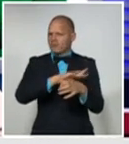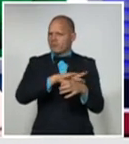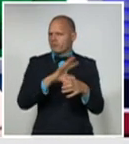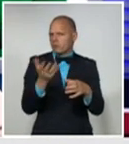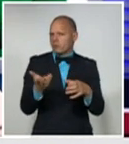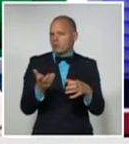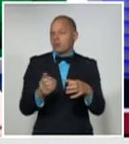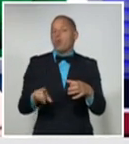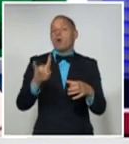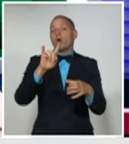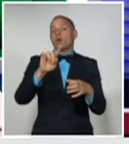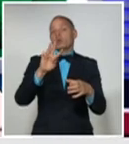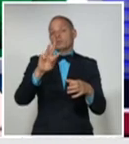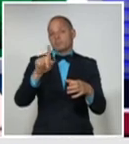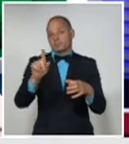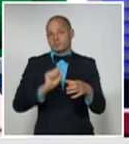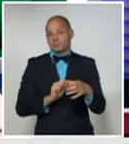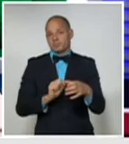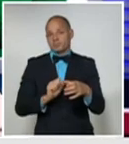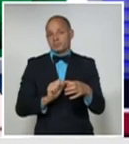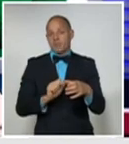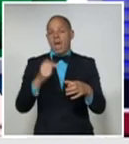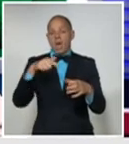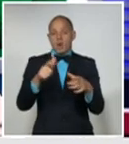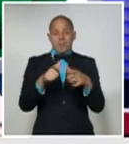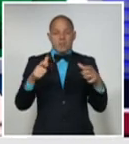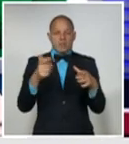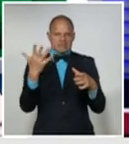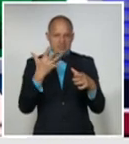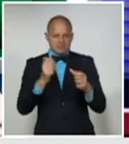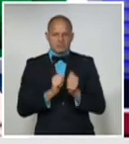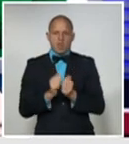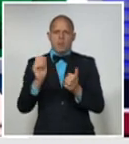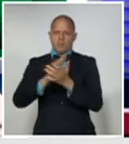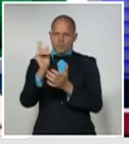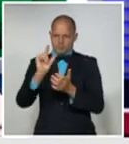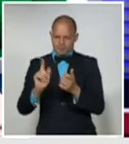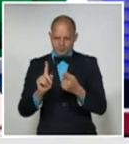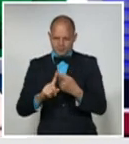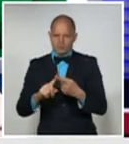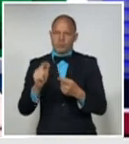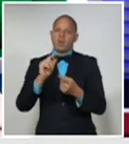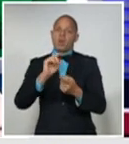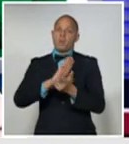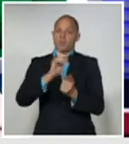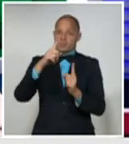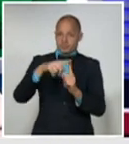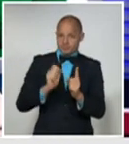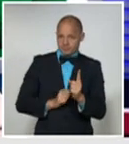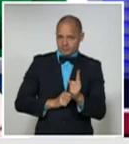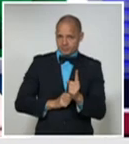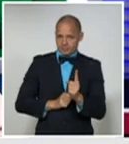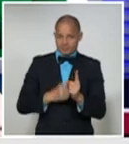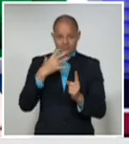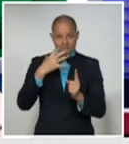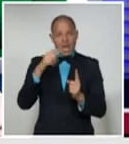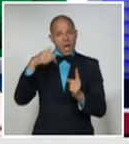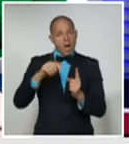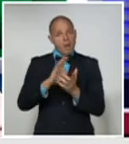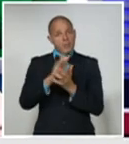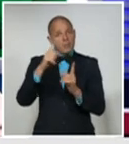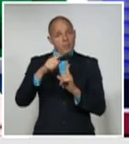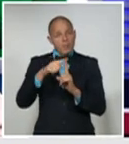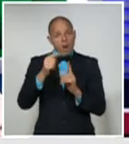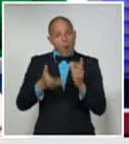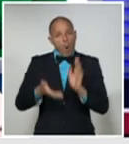Incrementa la provincia Mayabeque, 3 casos más. Matanzas, importante, 23.